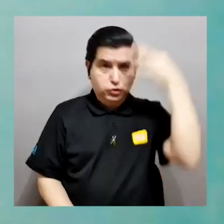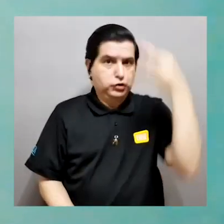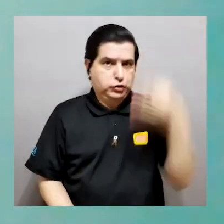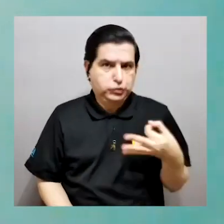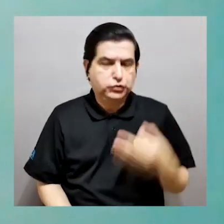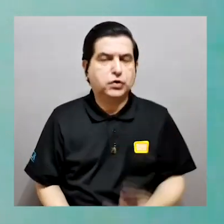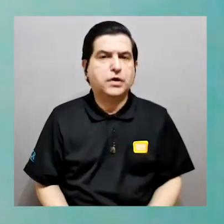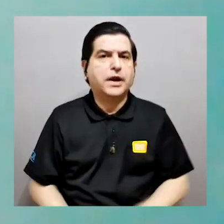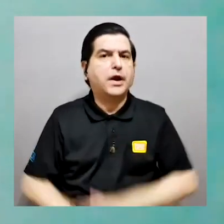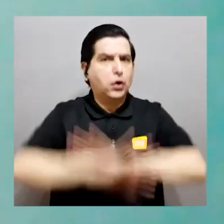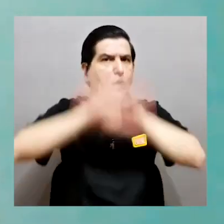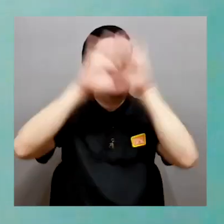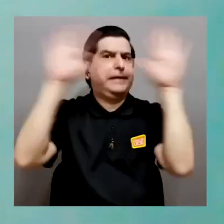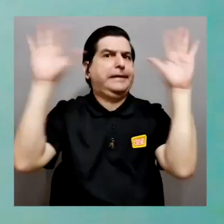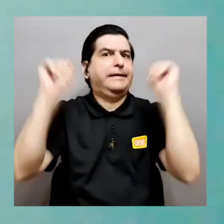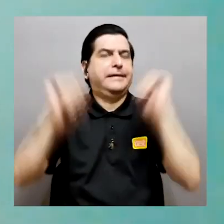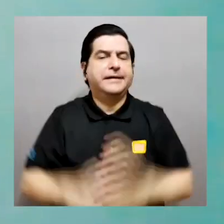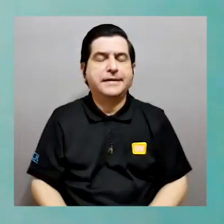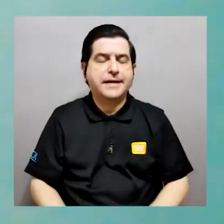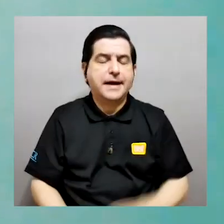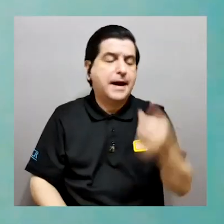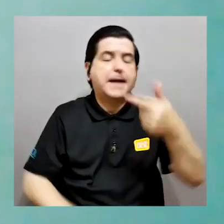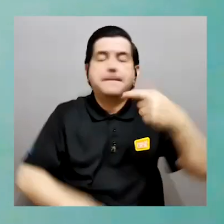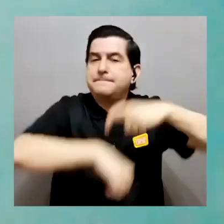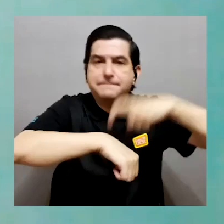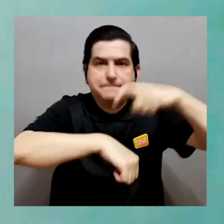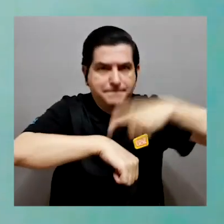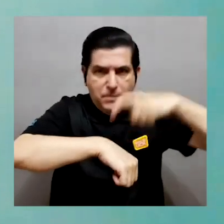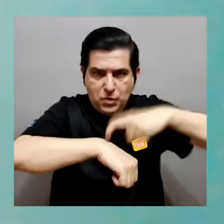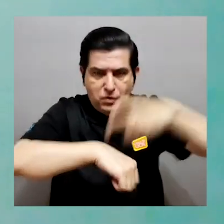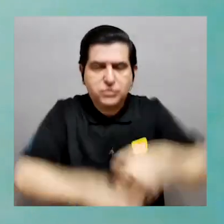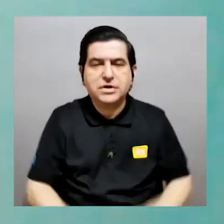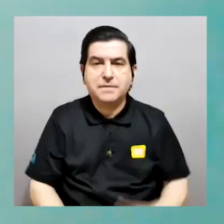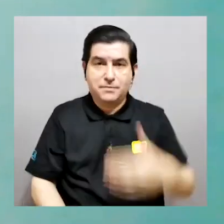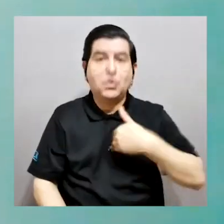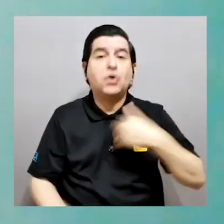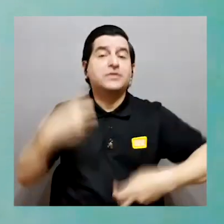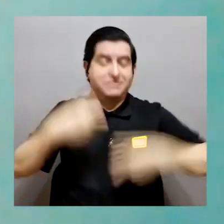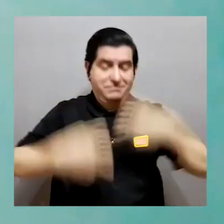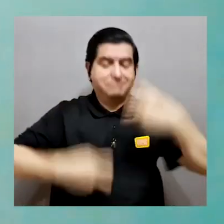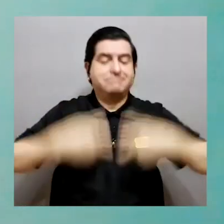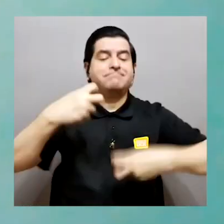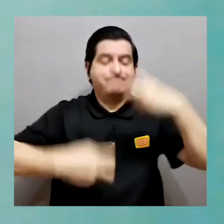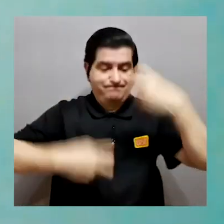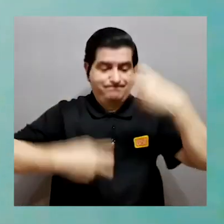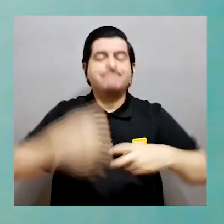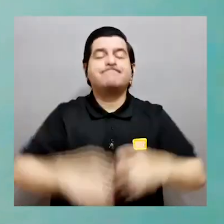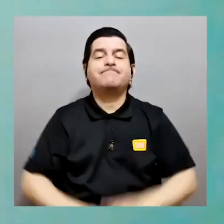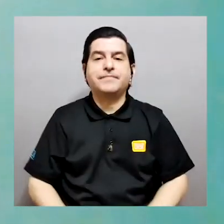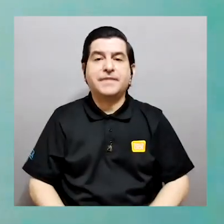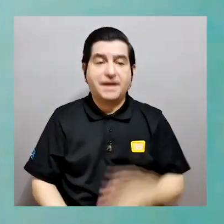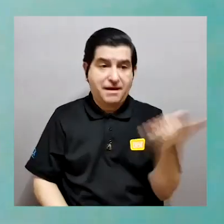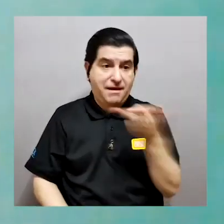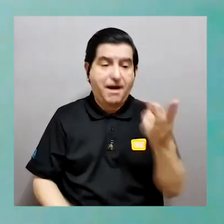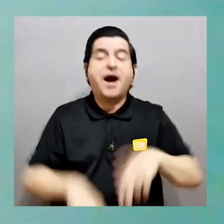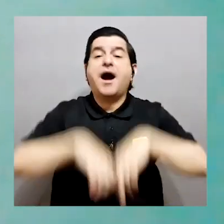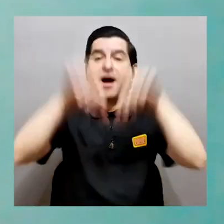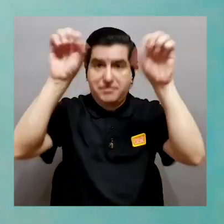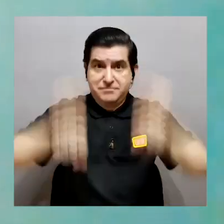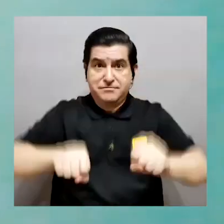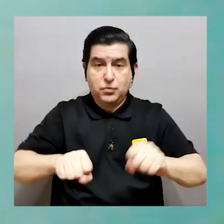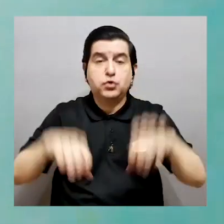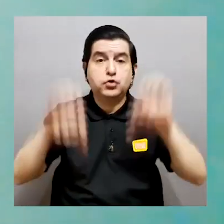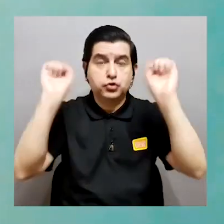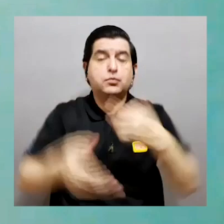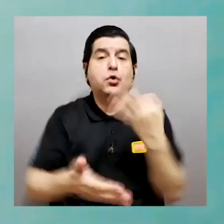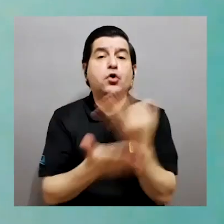mí, es muy claro que en el corto plazo vamos a tener problemas, digamos, en ambos sistemas